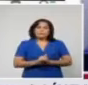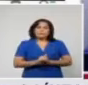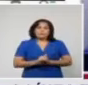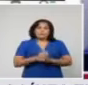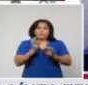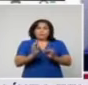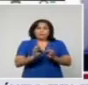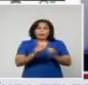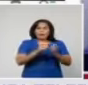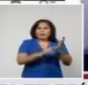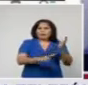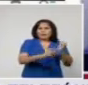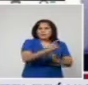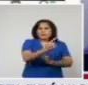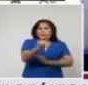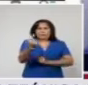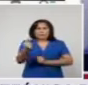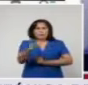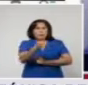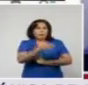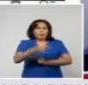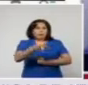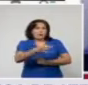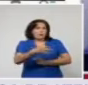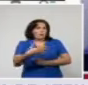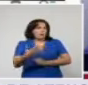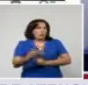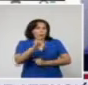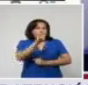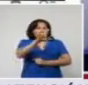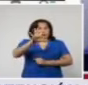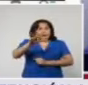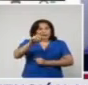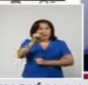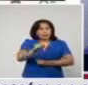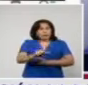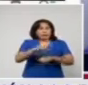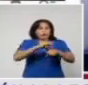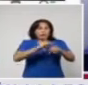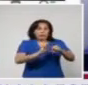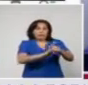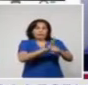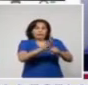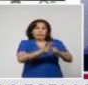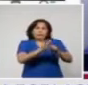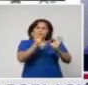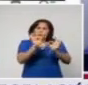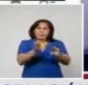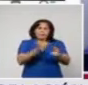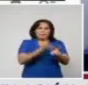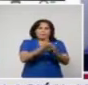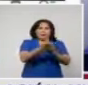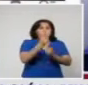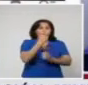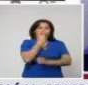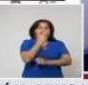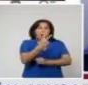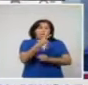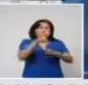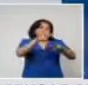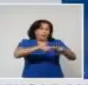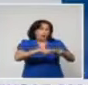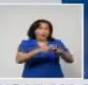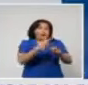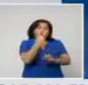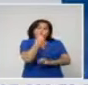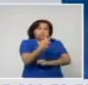por provincias y municipios de los 25 casos diagnosticados, bueno, sigue siendo La Habana un emisor importante